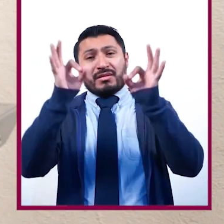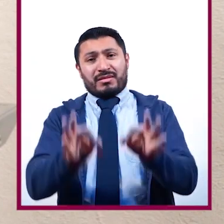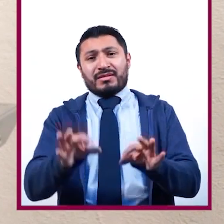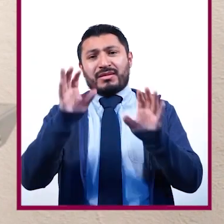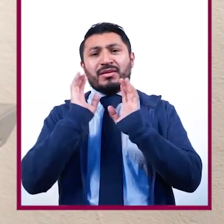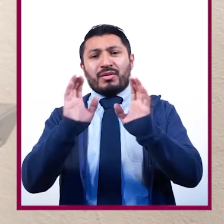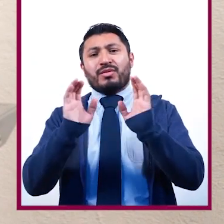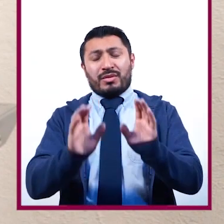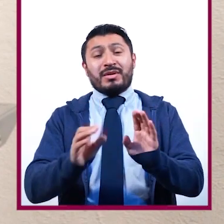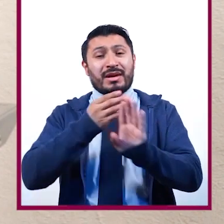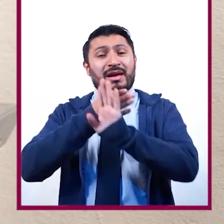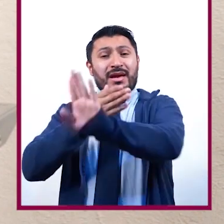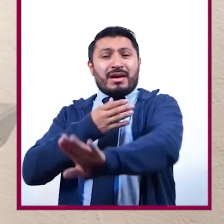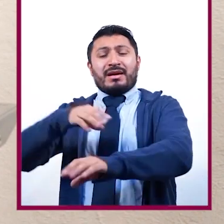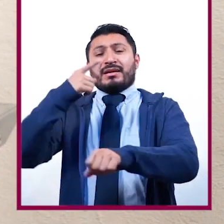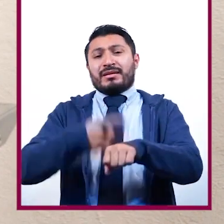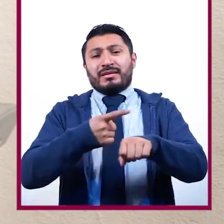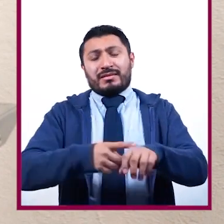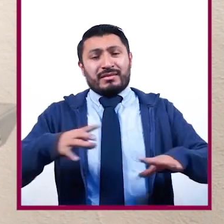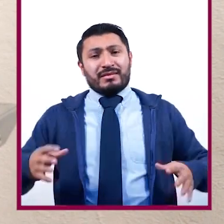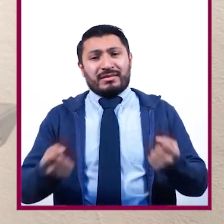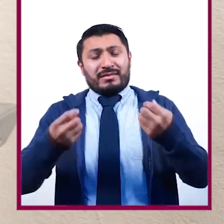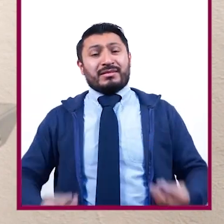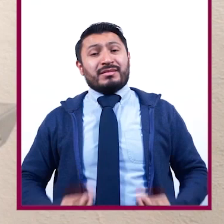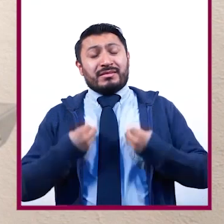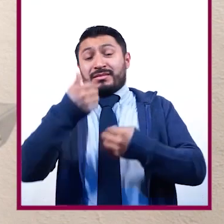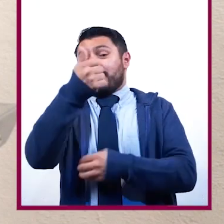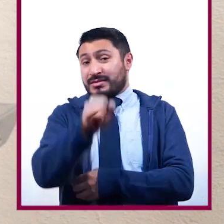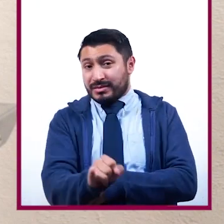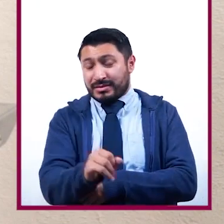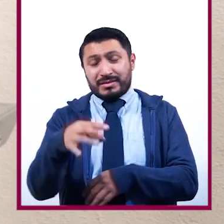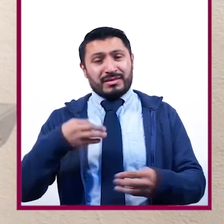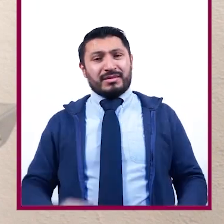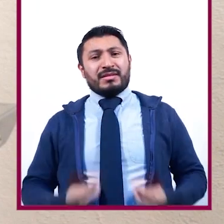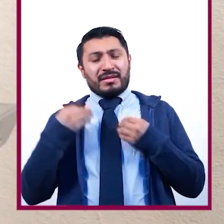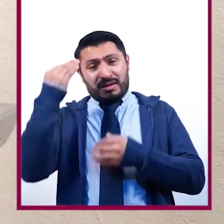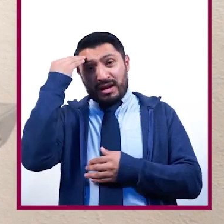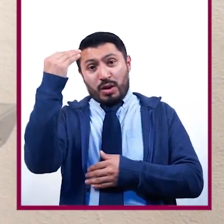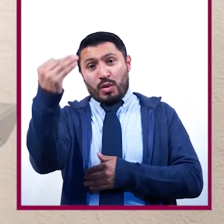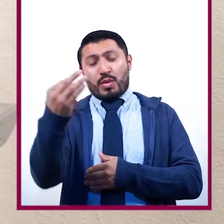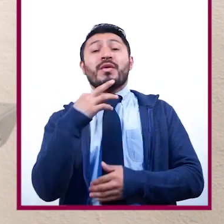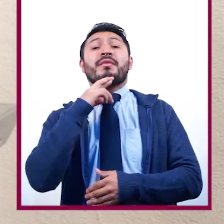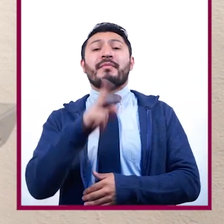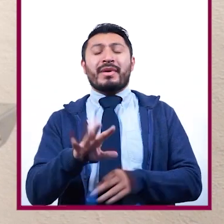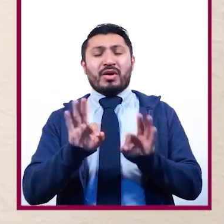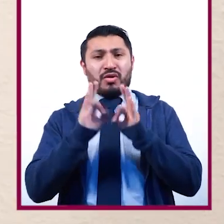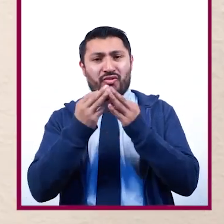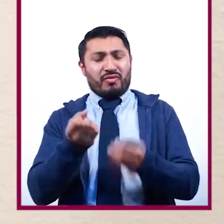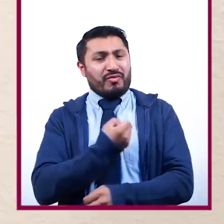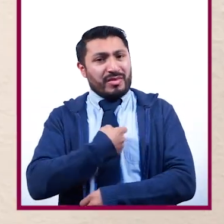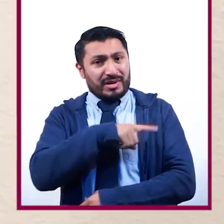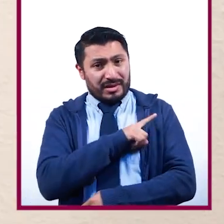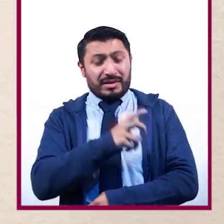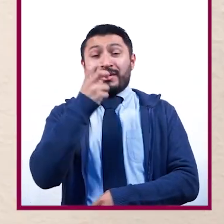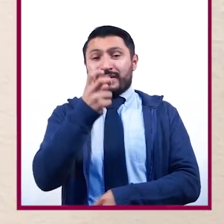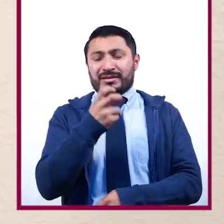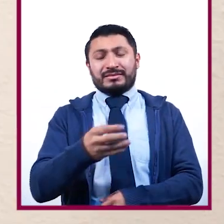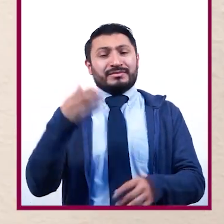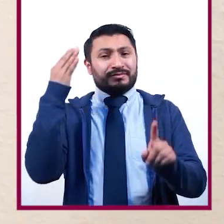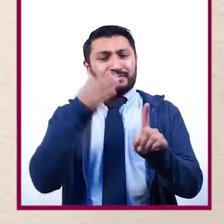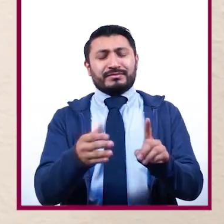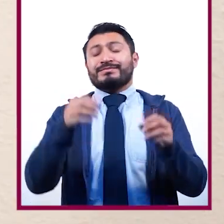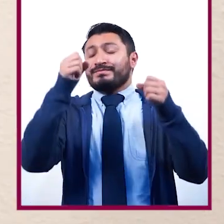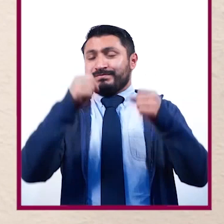prevenir enfermedades y salvar vidas, y con ello, vivir más tiempo con mejores condiciones de salud. En este entendido, sin